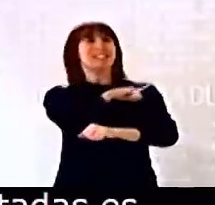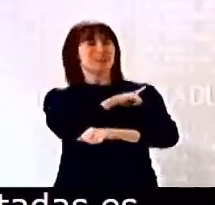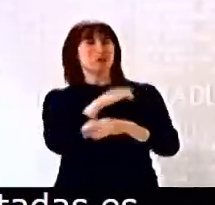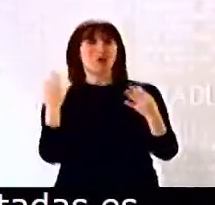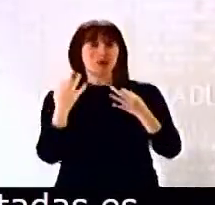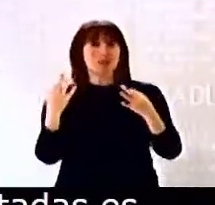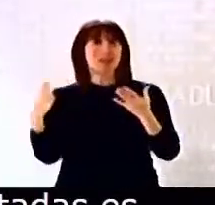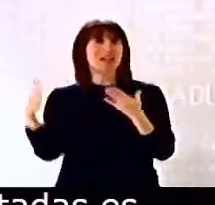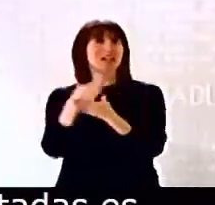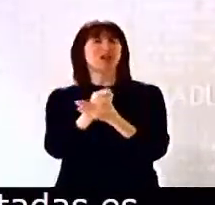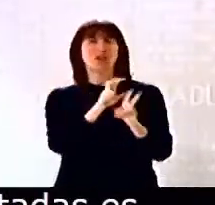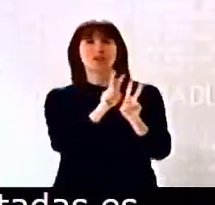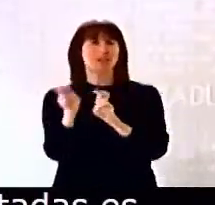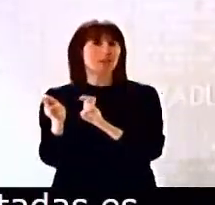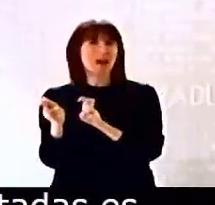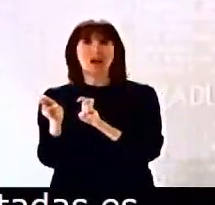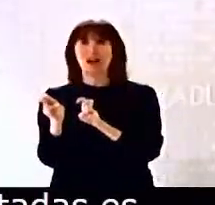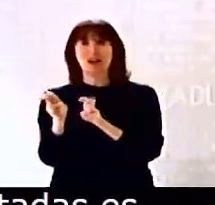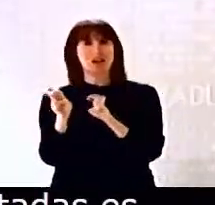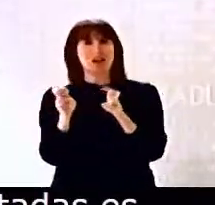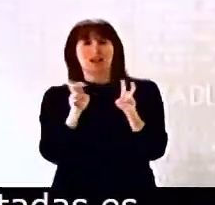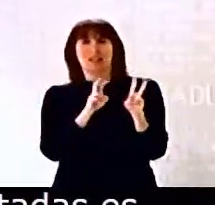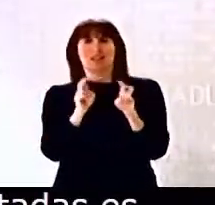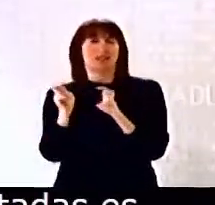todo lo que tiene que ver con el